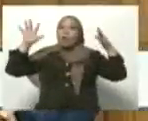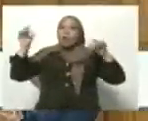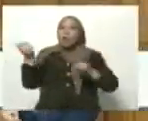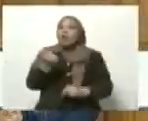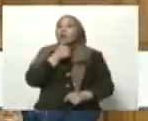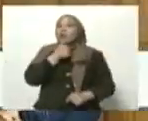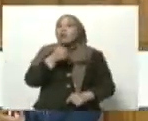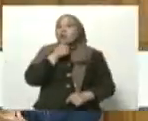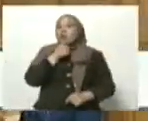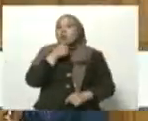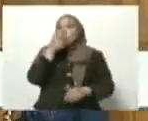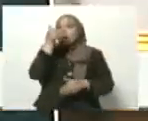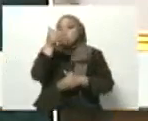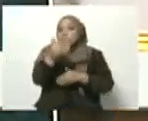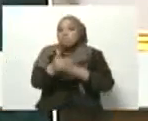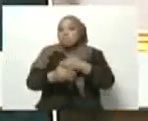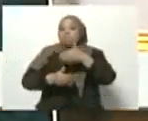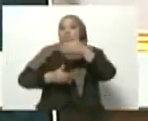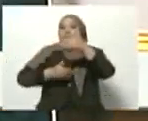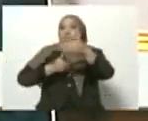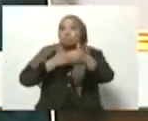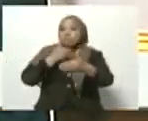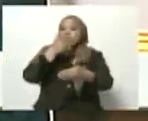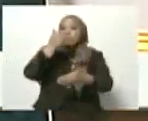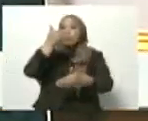¿Quiénes han procedido